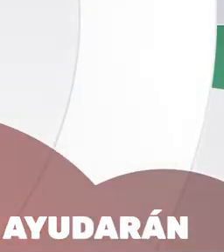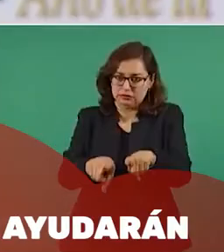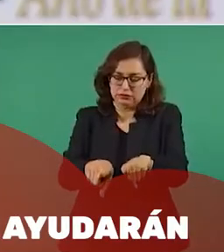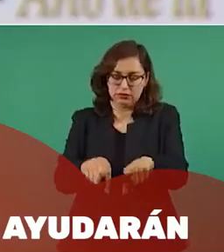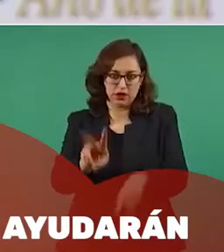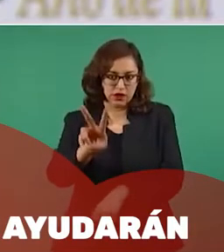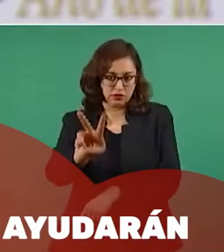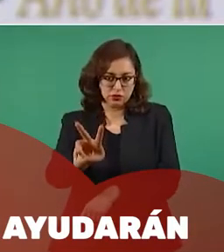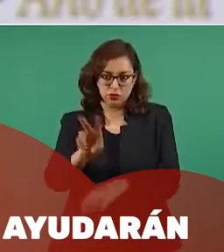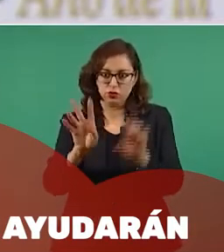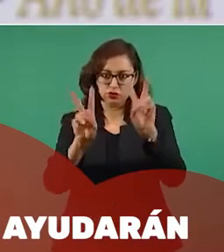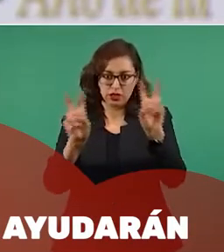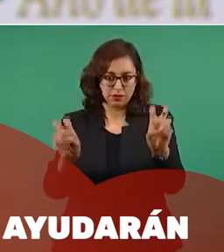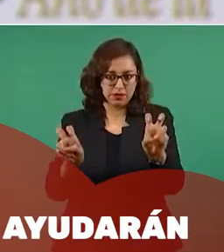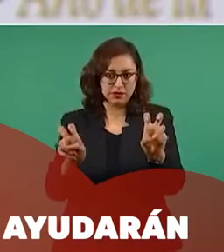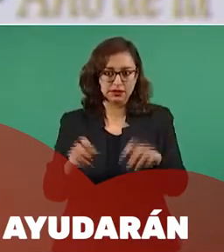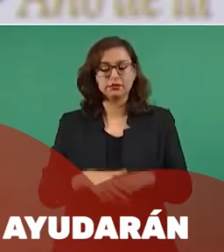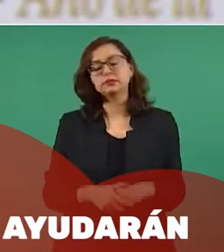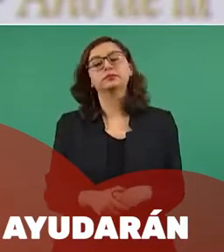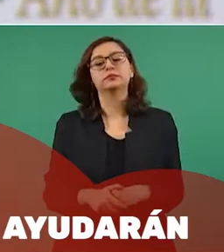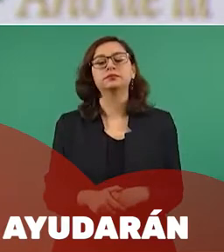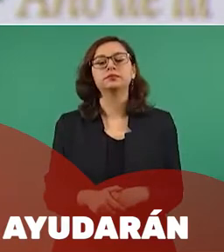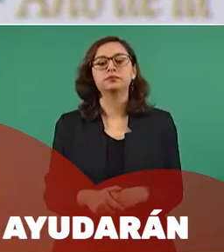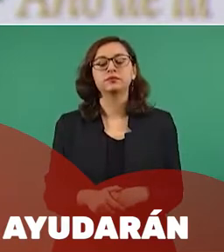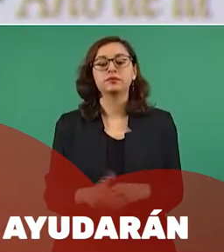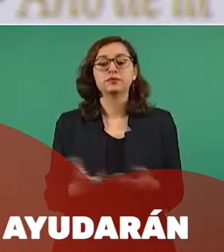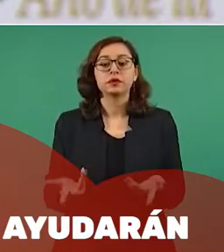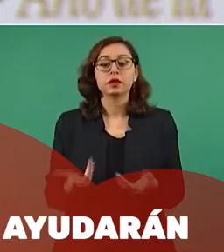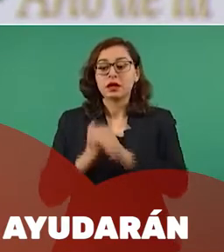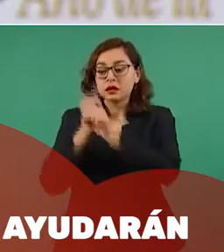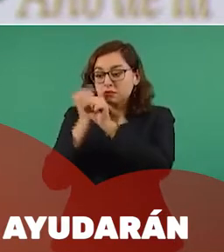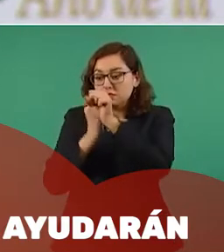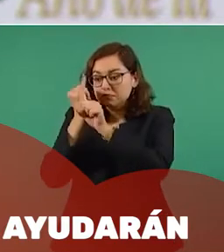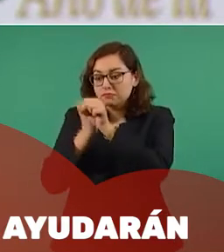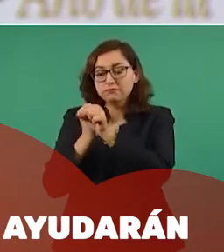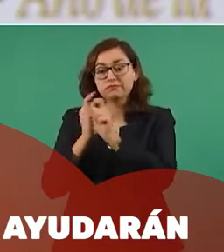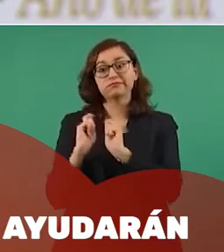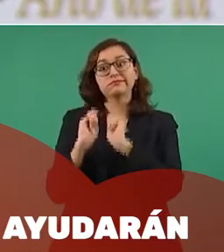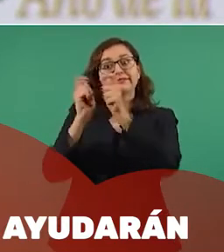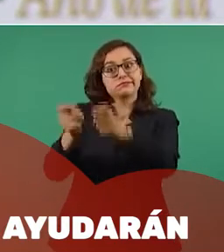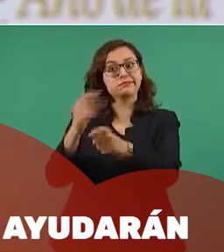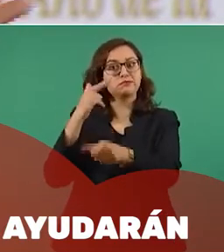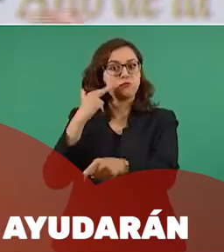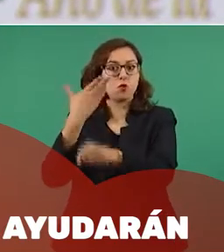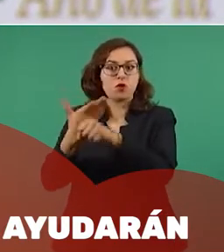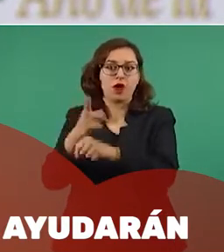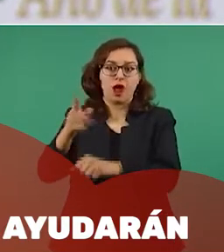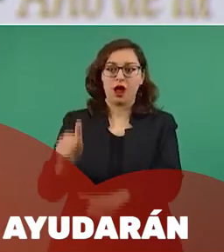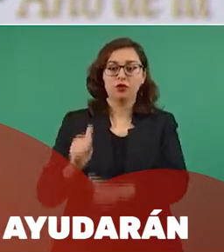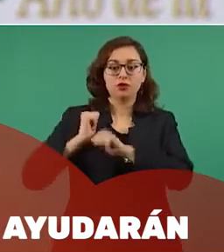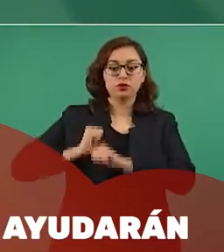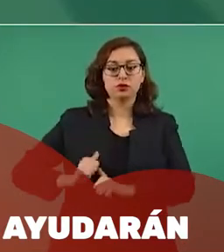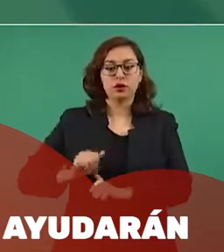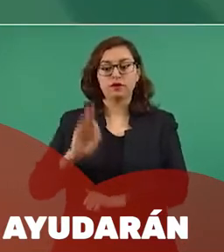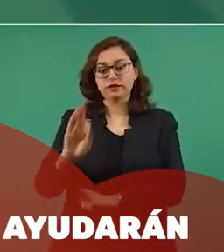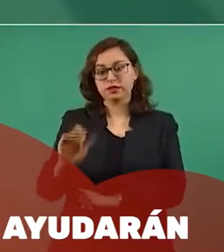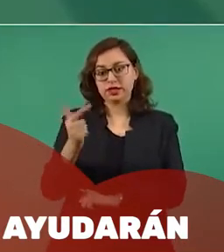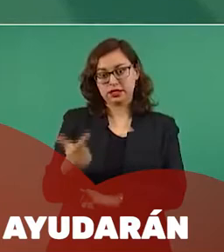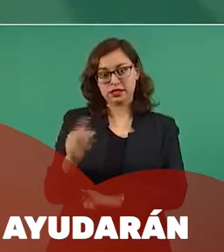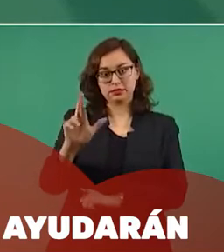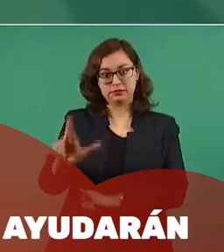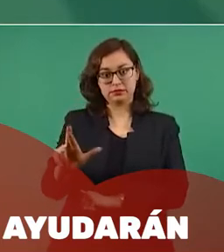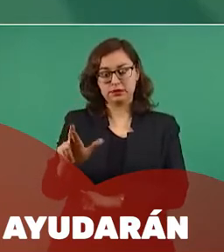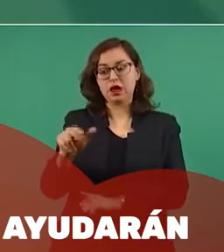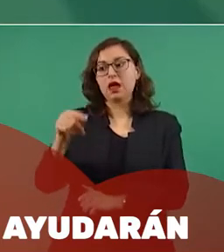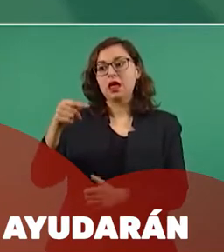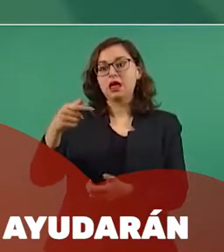12. Asimismo, celebró la disposición con la que las empresas han actuado. Sin embargo, señaló que es importante terminar los dictámenes para saber cómo proceder. El